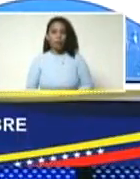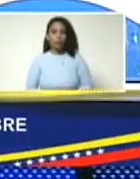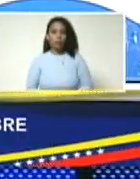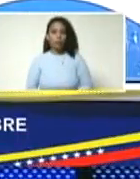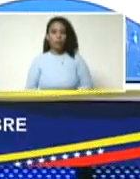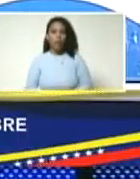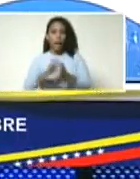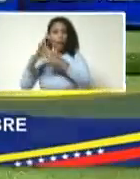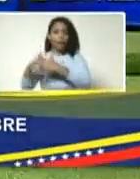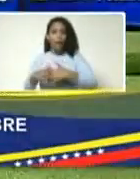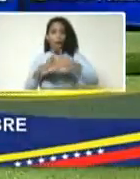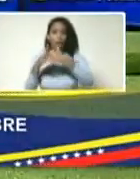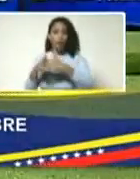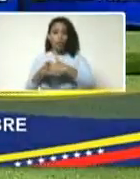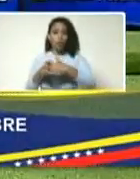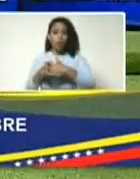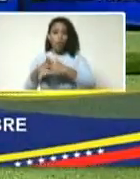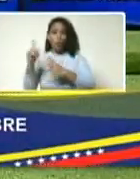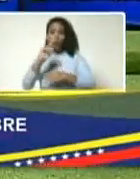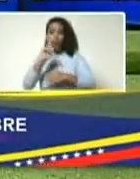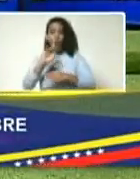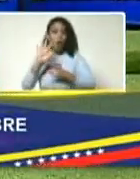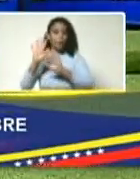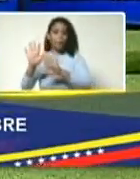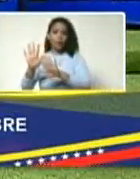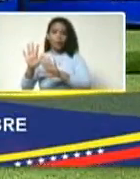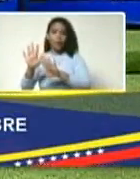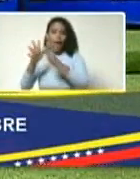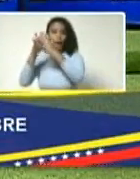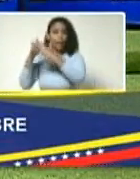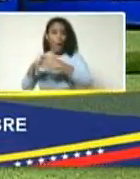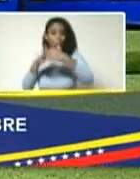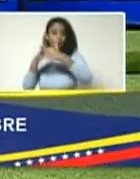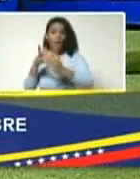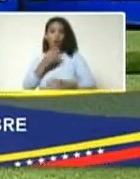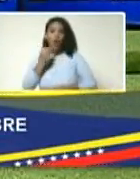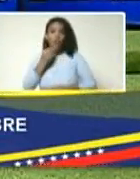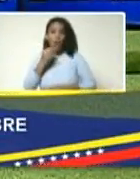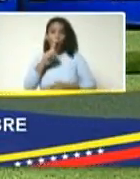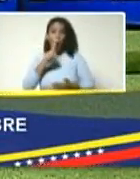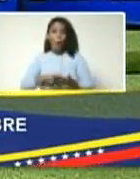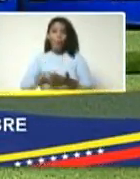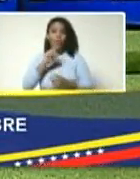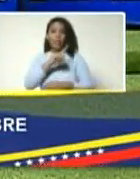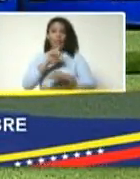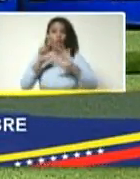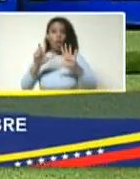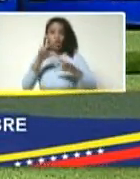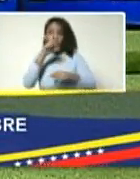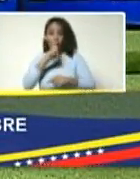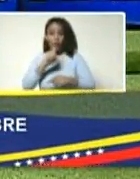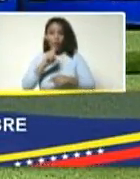En Estados Unidos no es así. En Estados Unidos el muchacho cuando cumple 18 años se va.